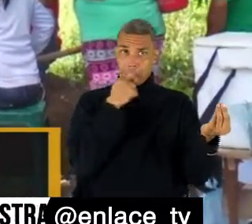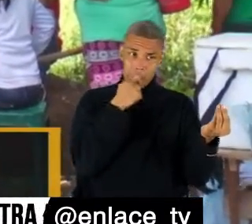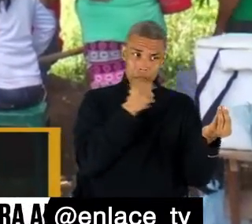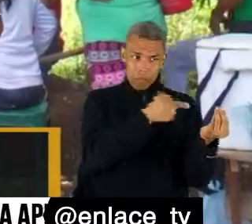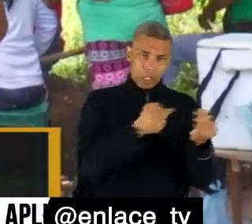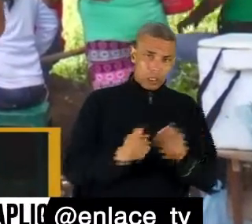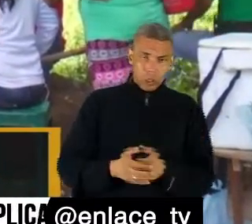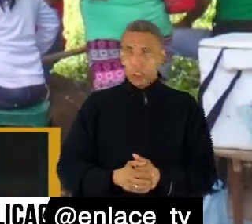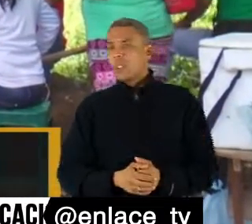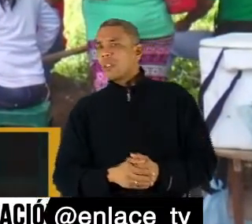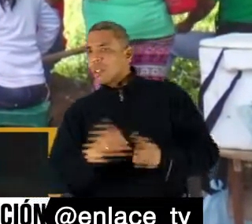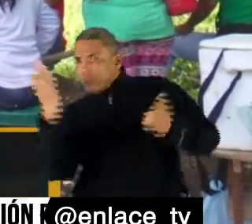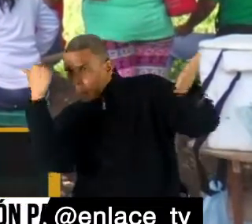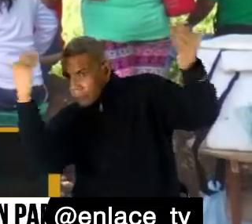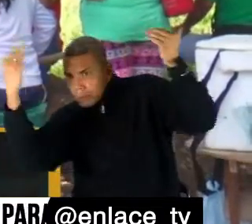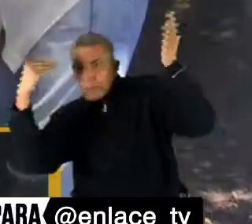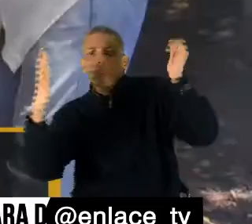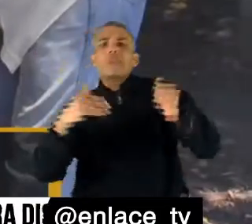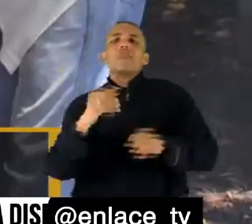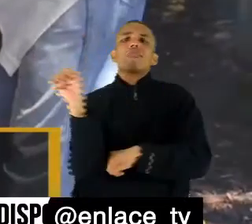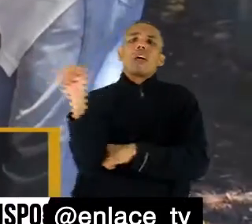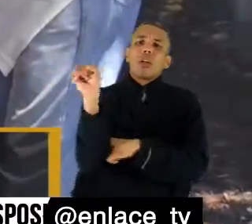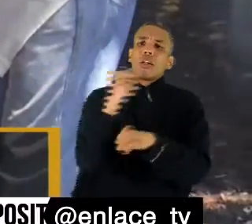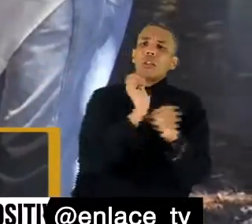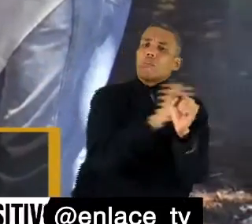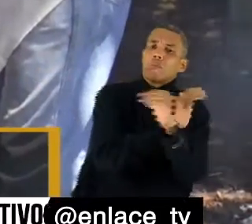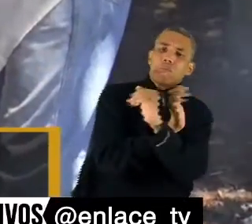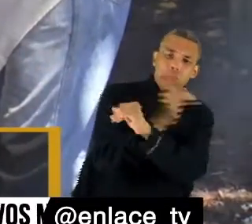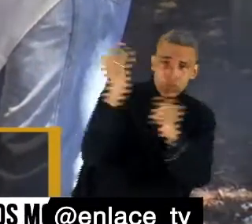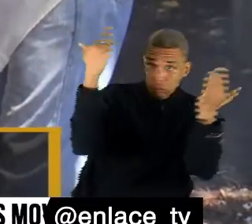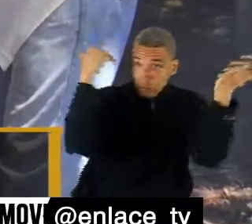o viabilizando pues el tránsito normal de